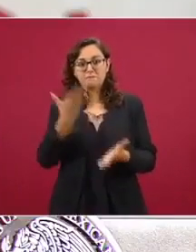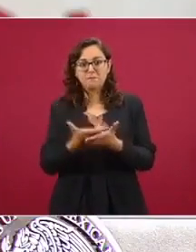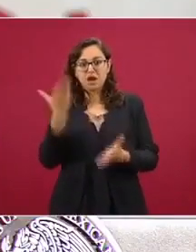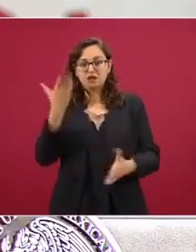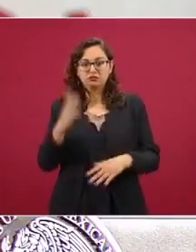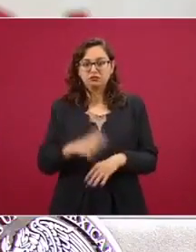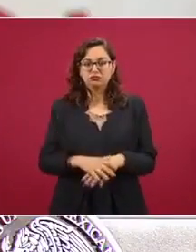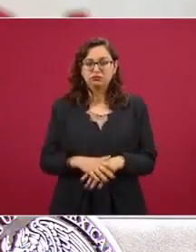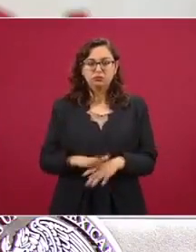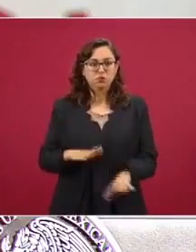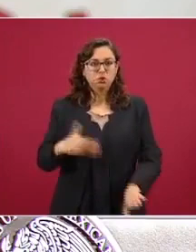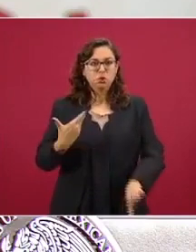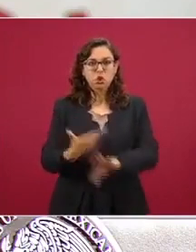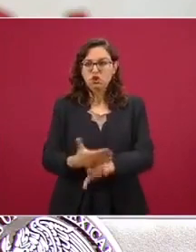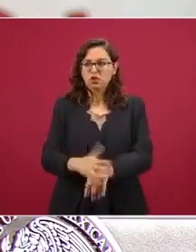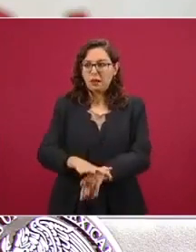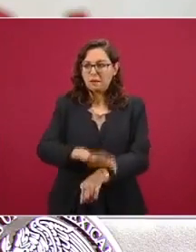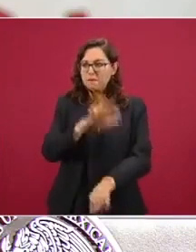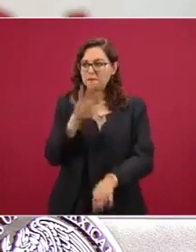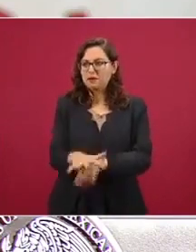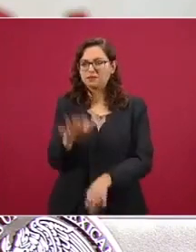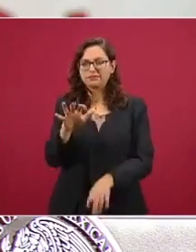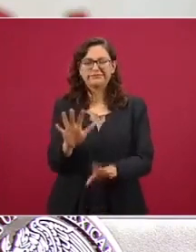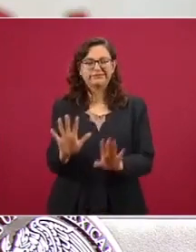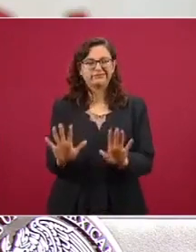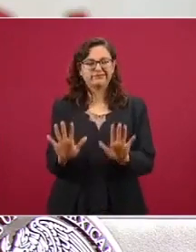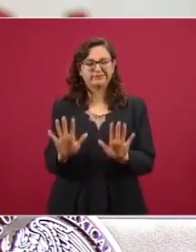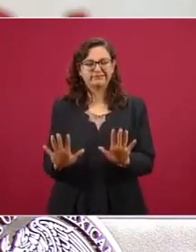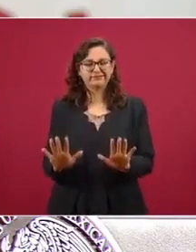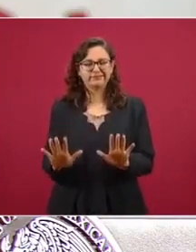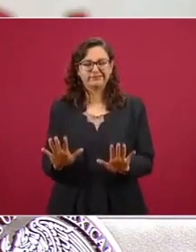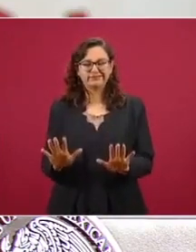linchamientos políticos, hay que